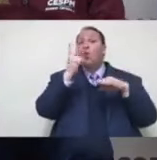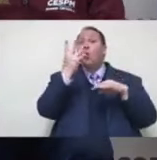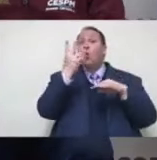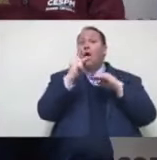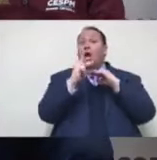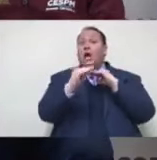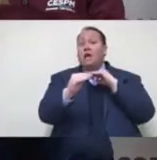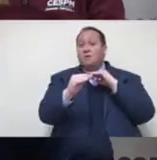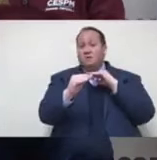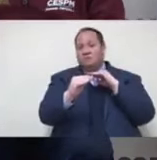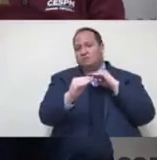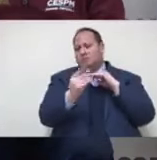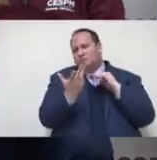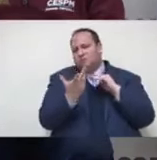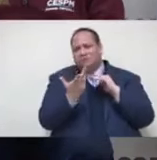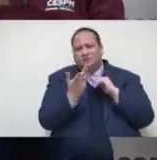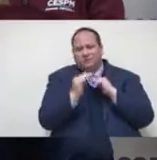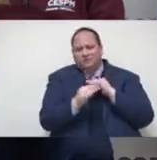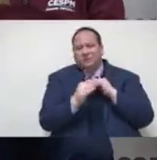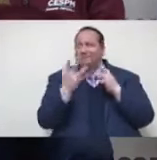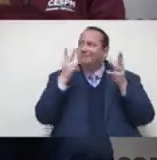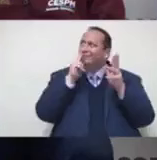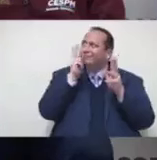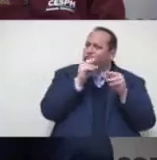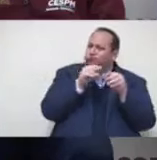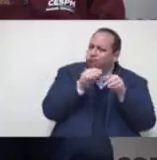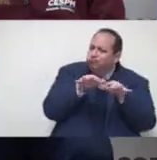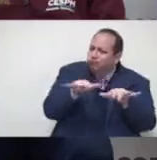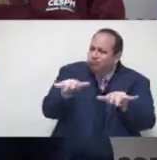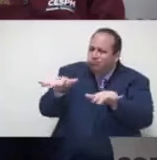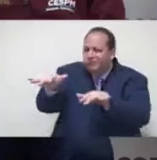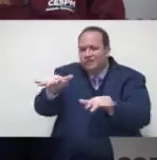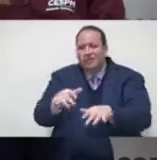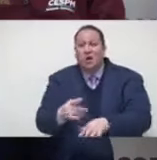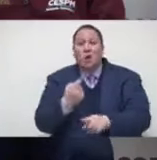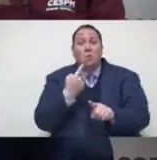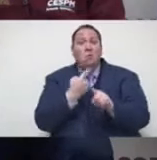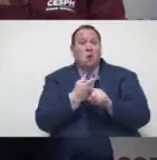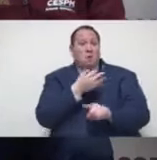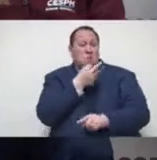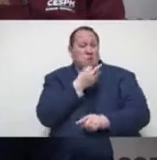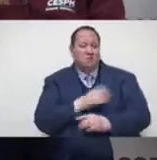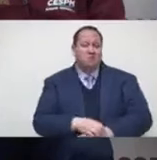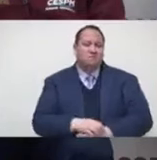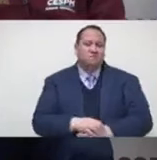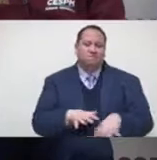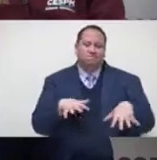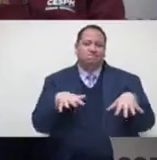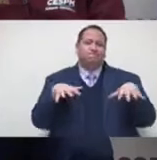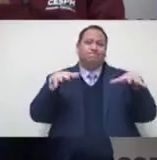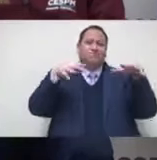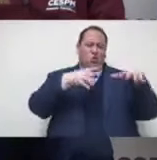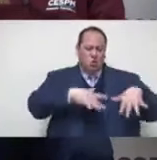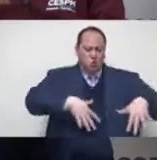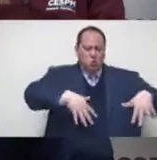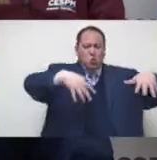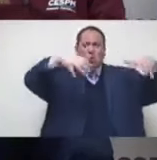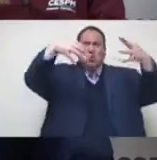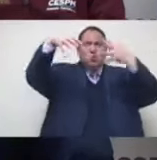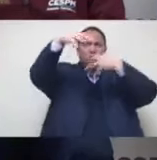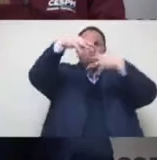kilómetros nada más por lo que está corriendo el aire por minuto, entonces esto nos genera que esté estancada